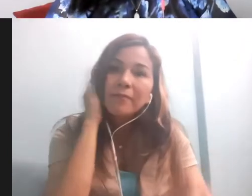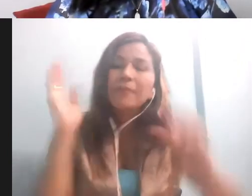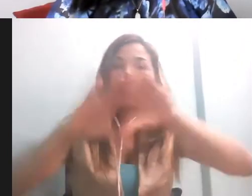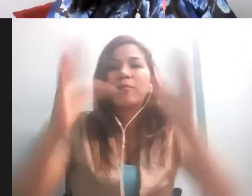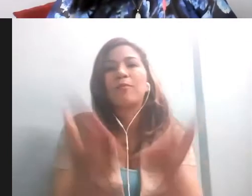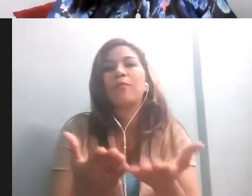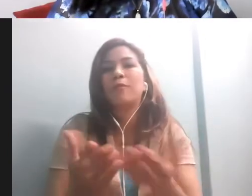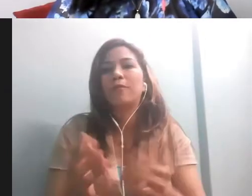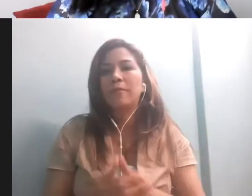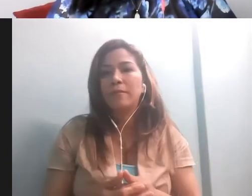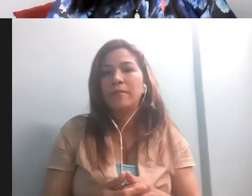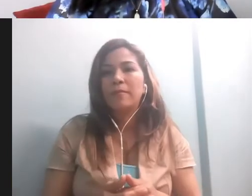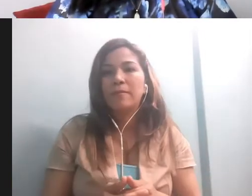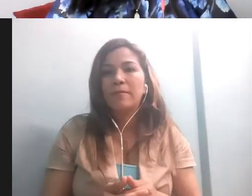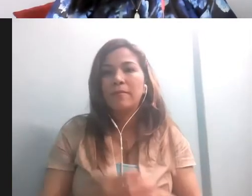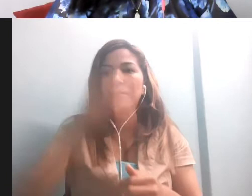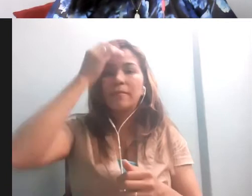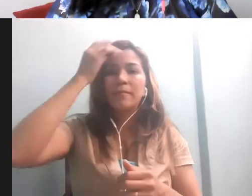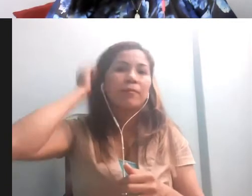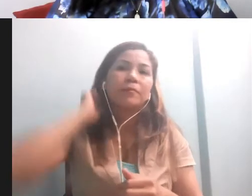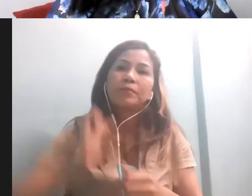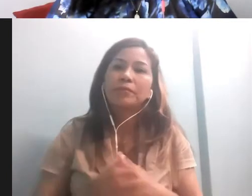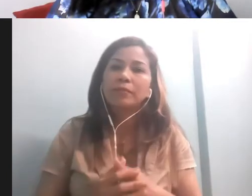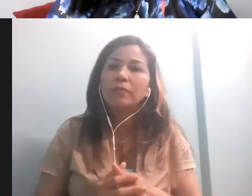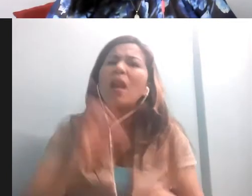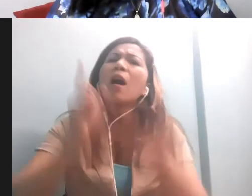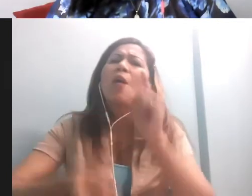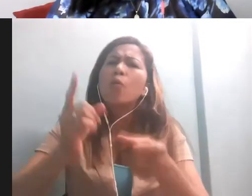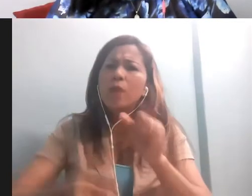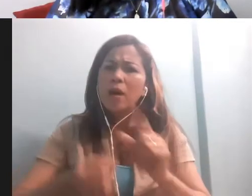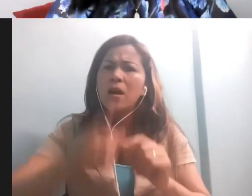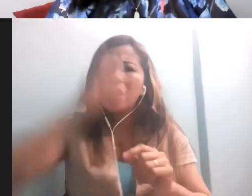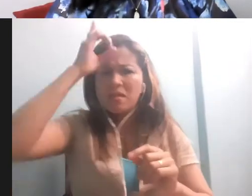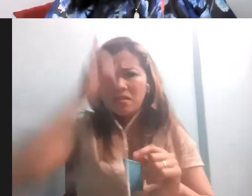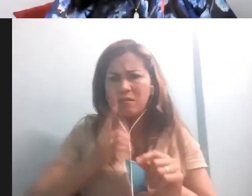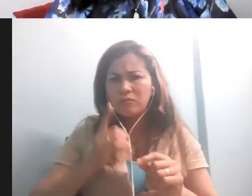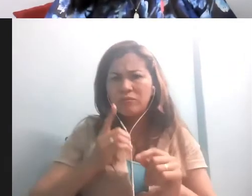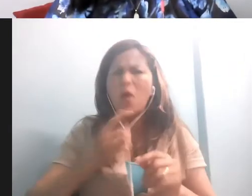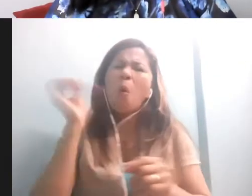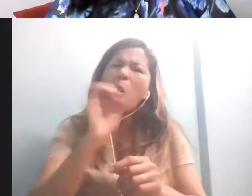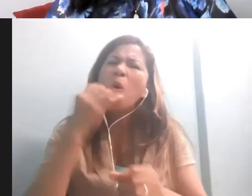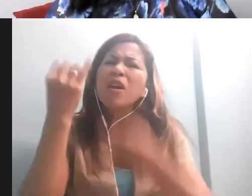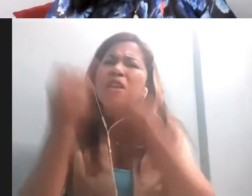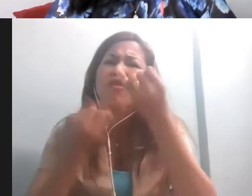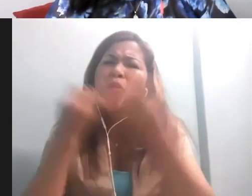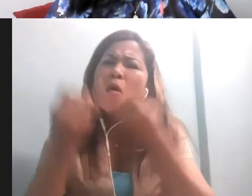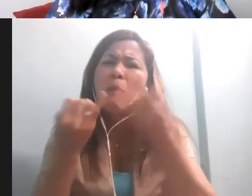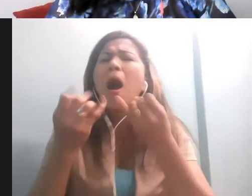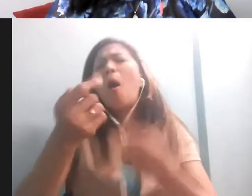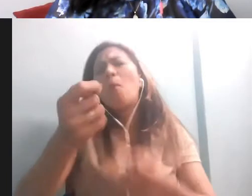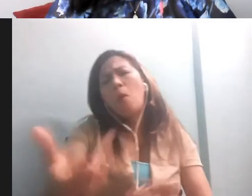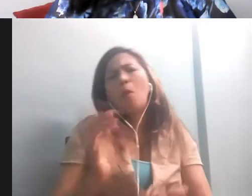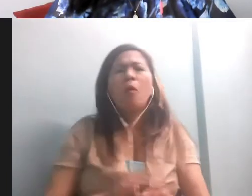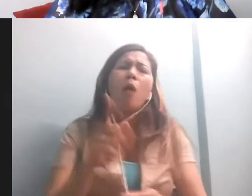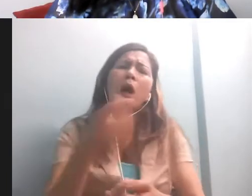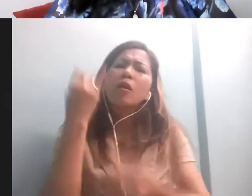que se consideran una persona con discapacidad, sino que se consideran una minoría lingüística, si a eso vamos. Entonces, simplemente porque tú hables otro idioma no significa